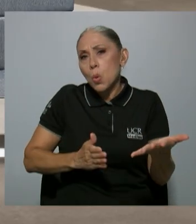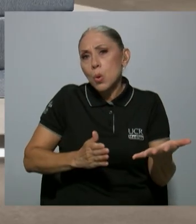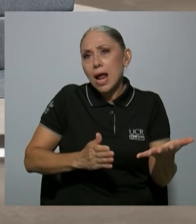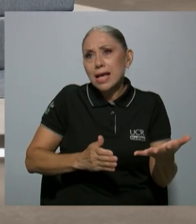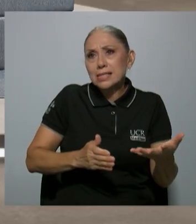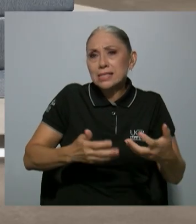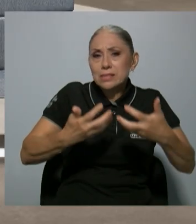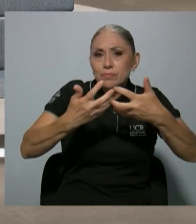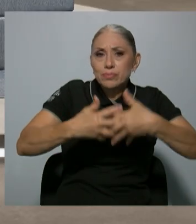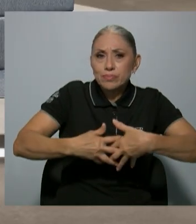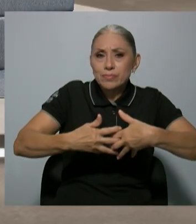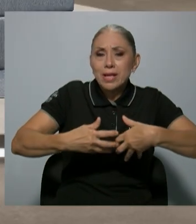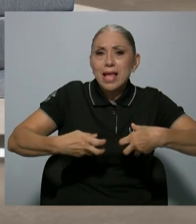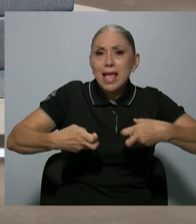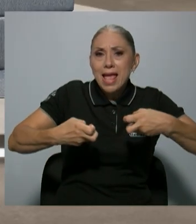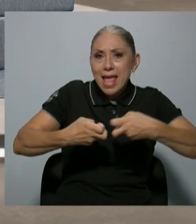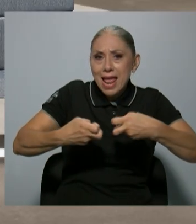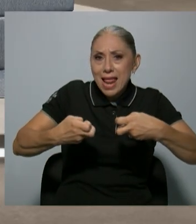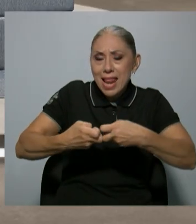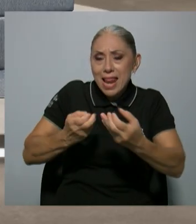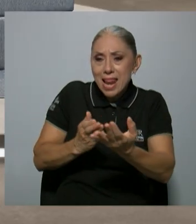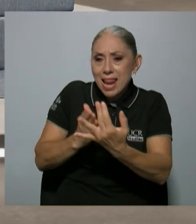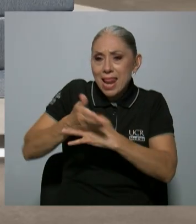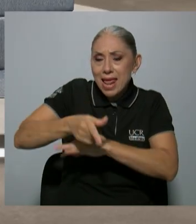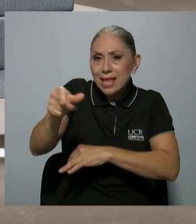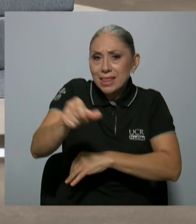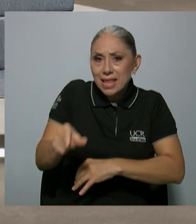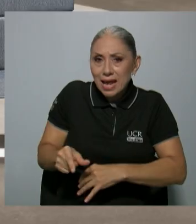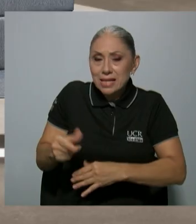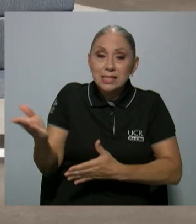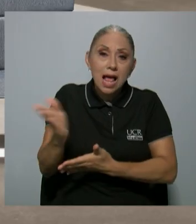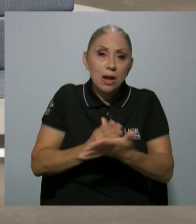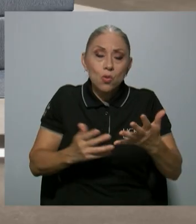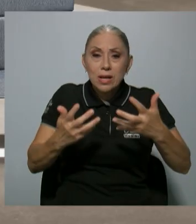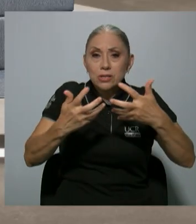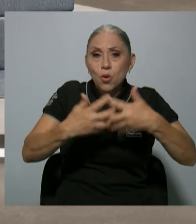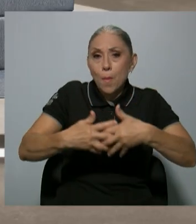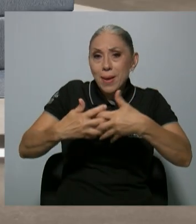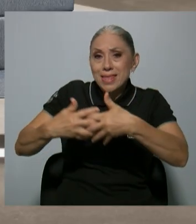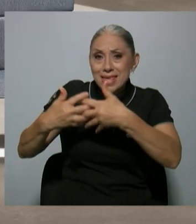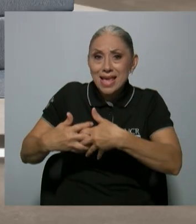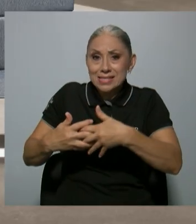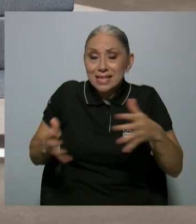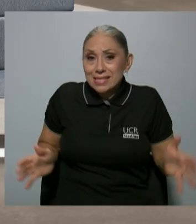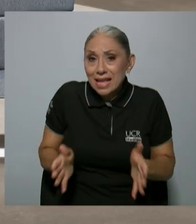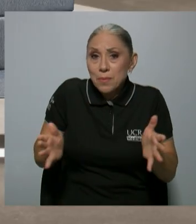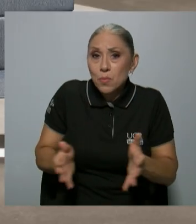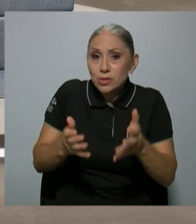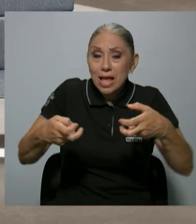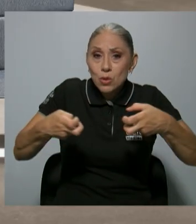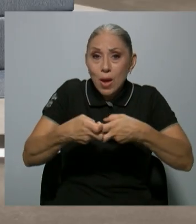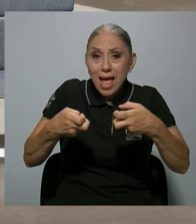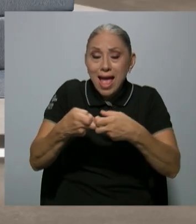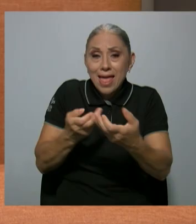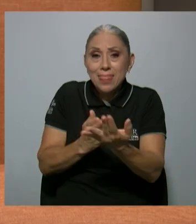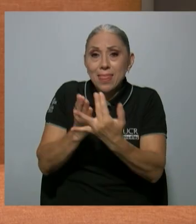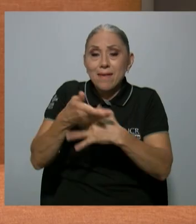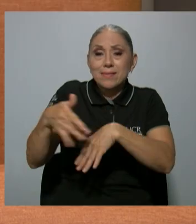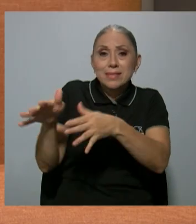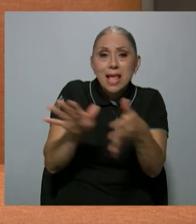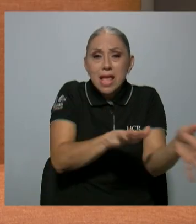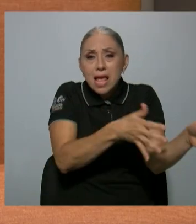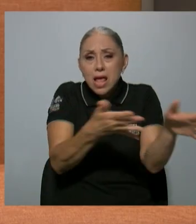hidroeléctricas o algunas compañías que están en ese momento impulsando la eólica tiene que ver con